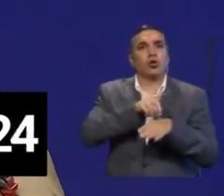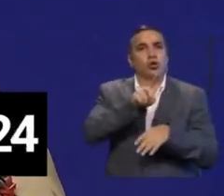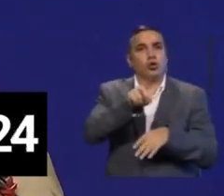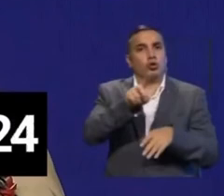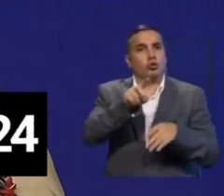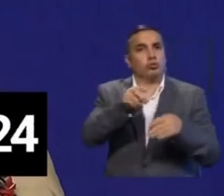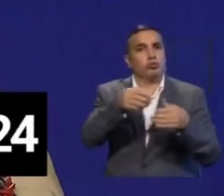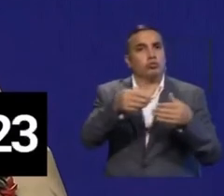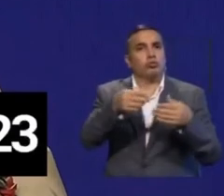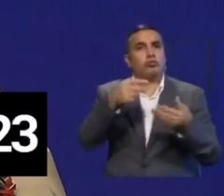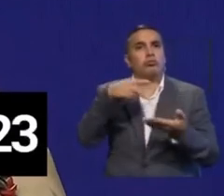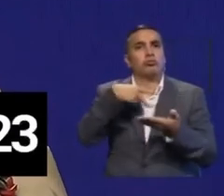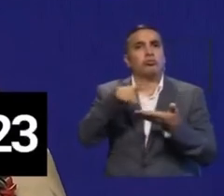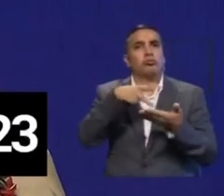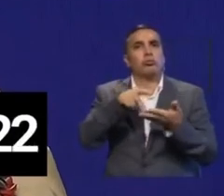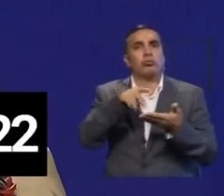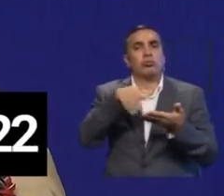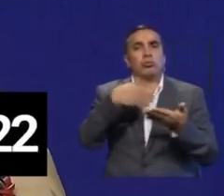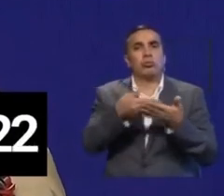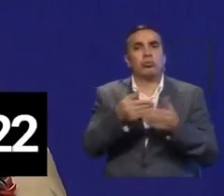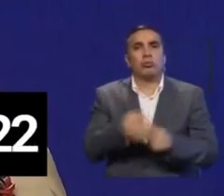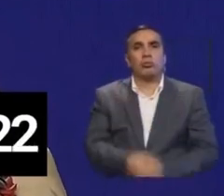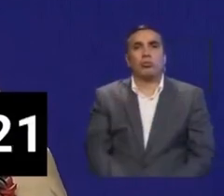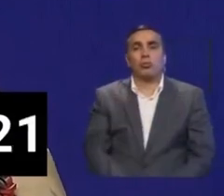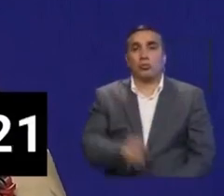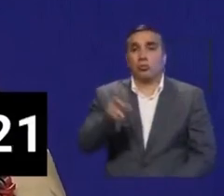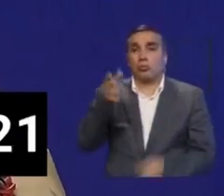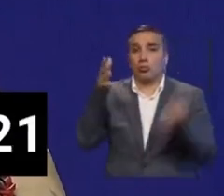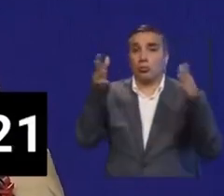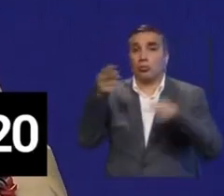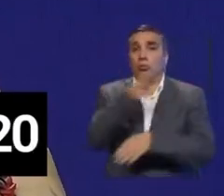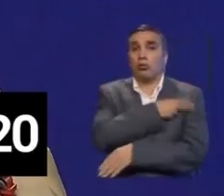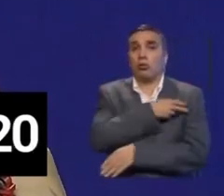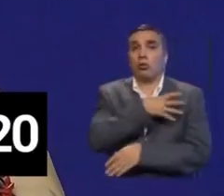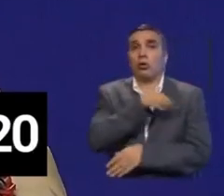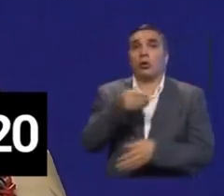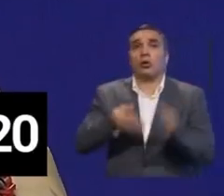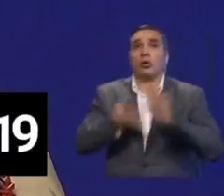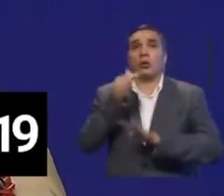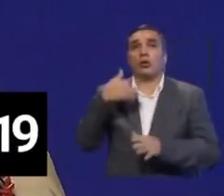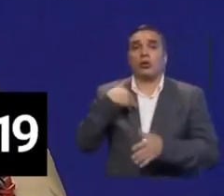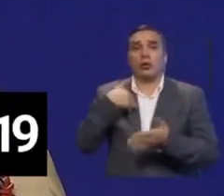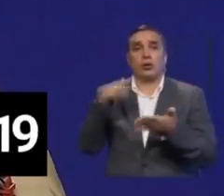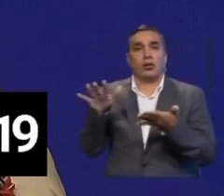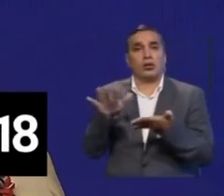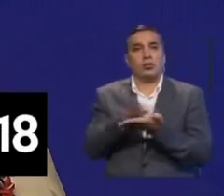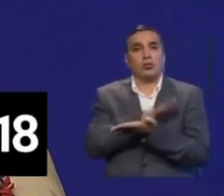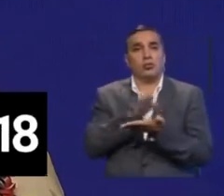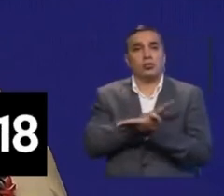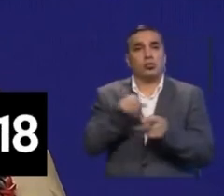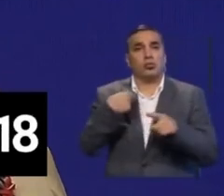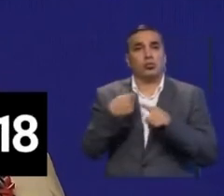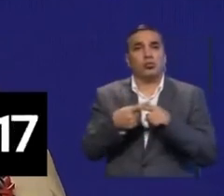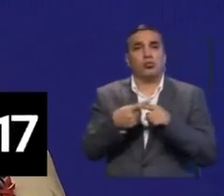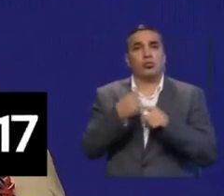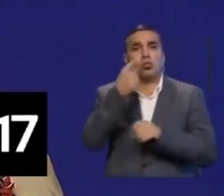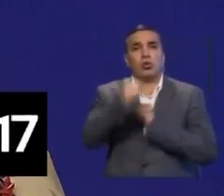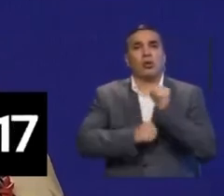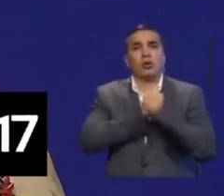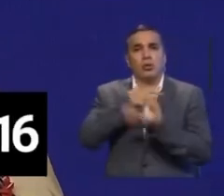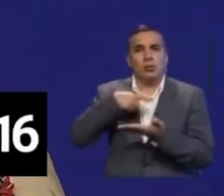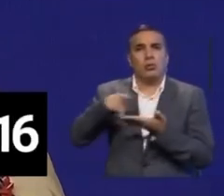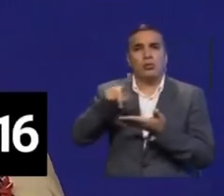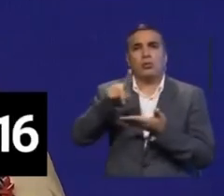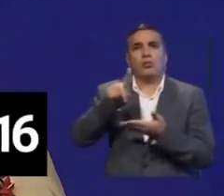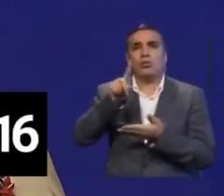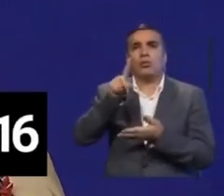van a pagar a los profesores, y van a mantener las escuelas durante cada año. Esa será